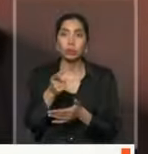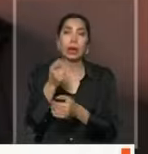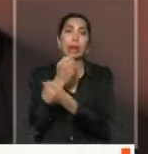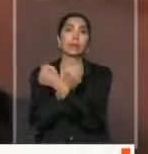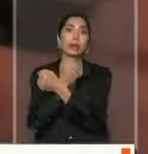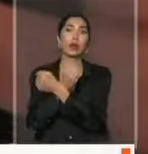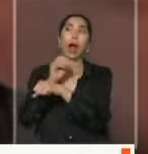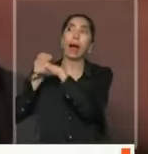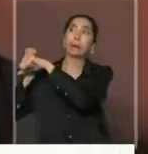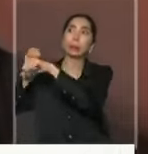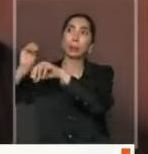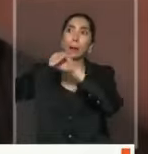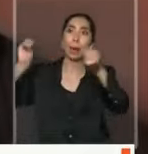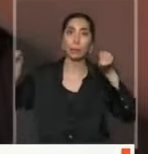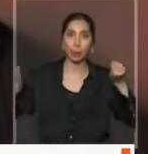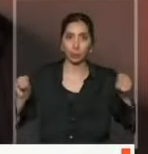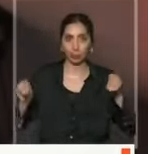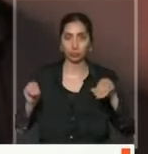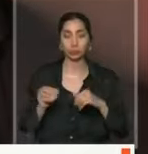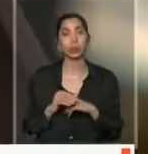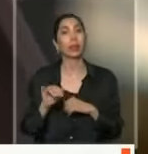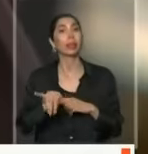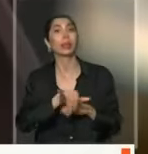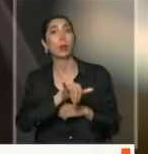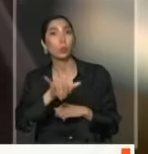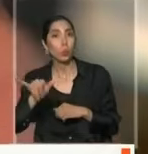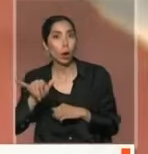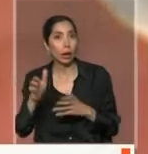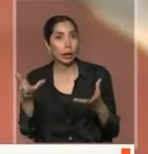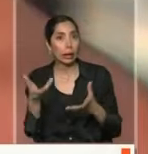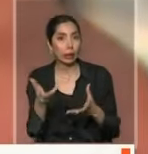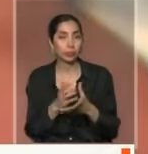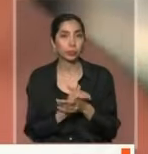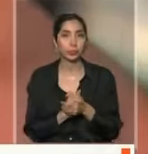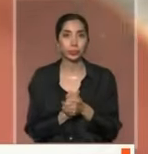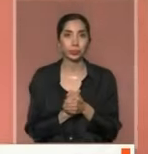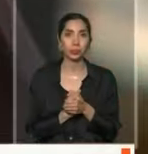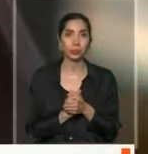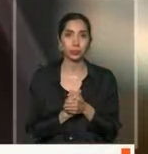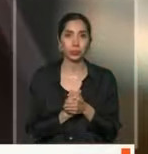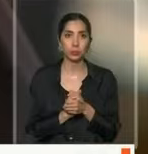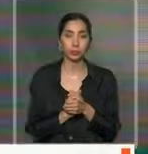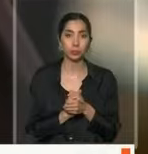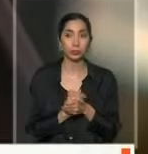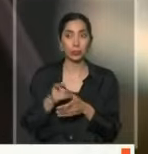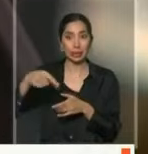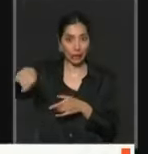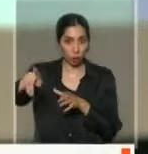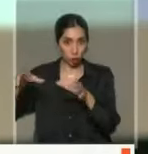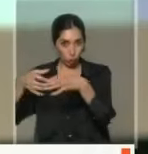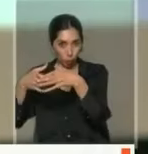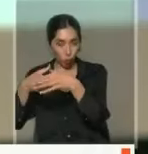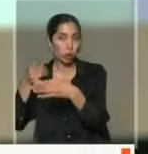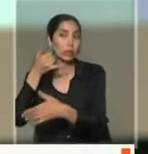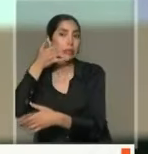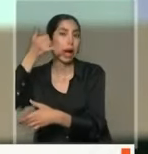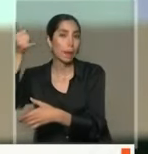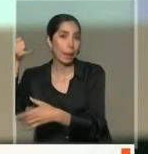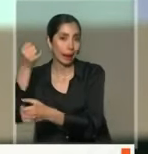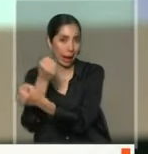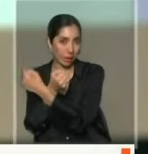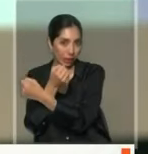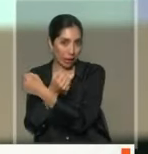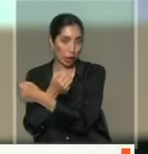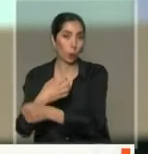ese primer paso venía el siguiente, para el cual ya tenían todo preparado. Llamaban a la policía, a Carabineros o a Investigación, a la